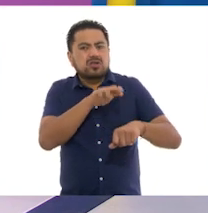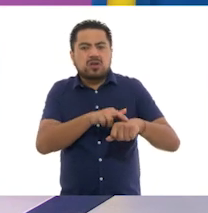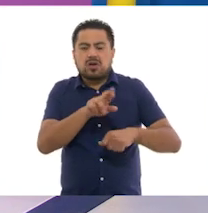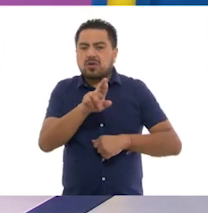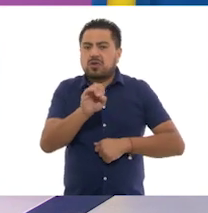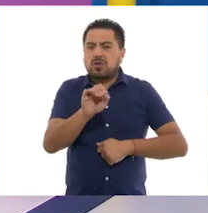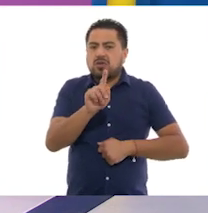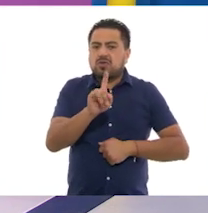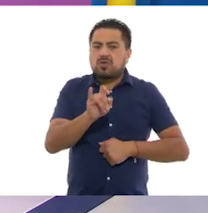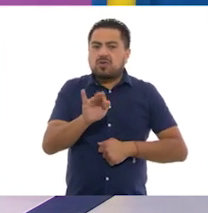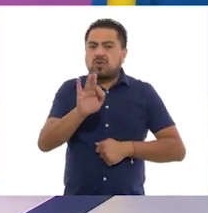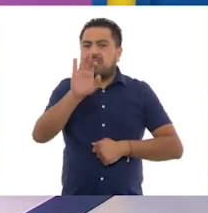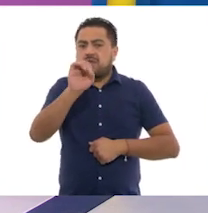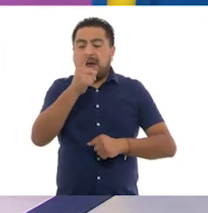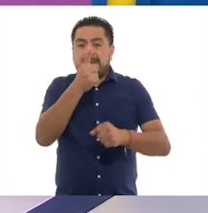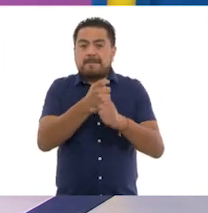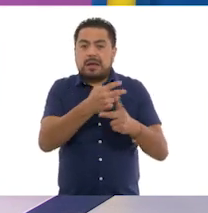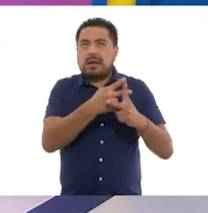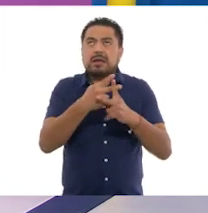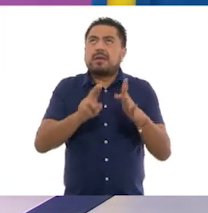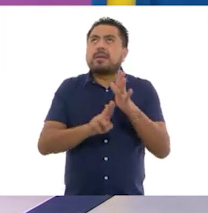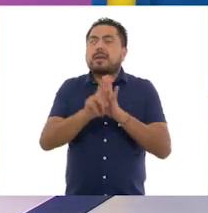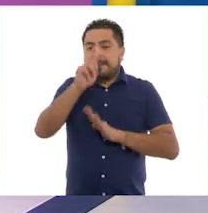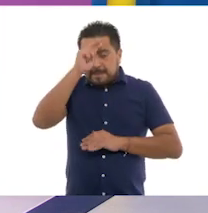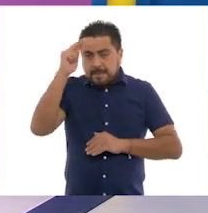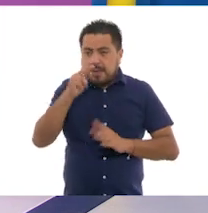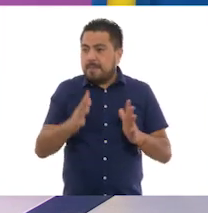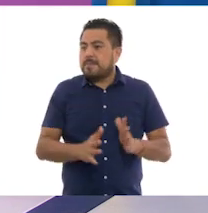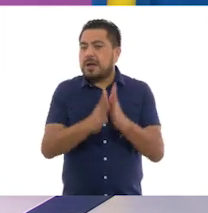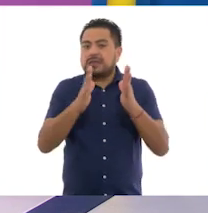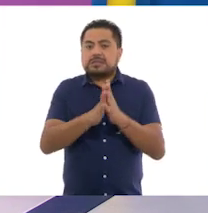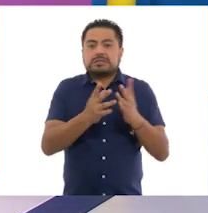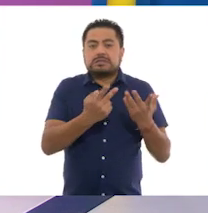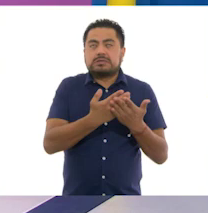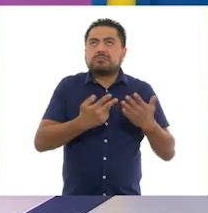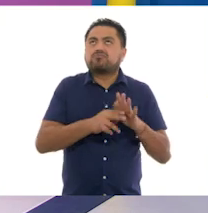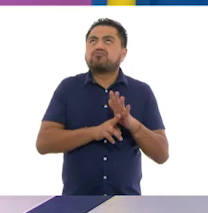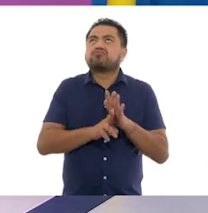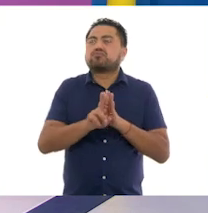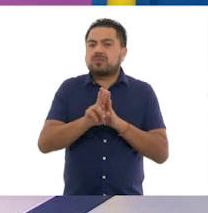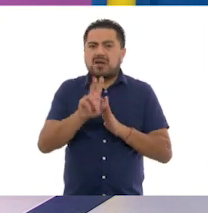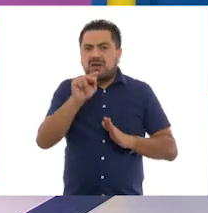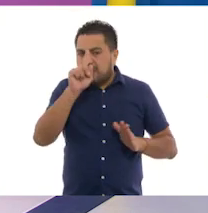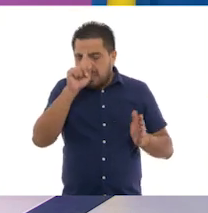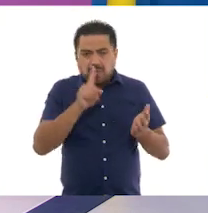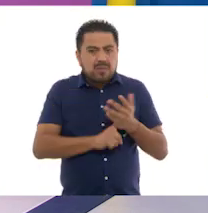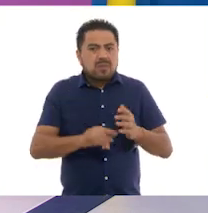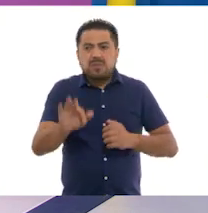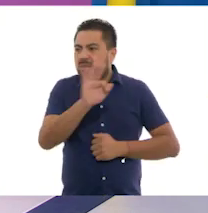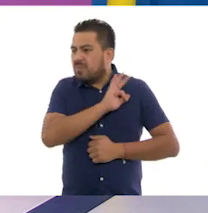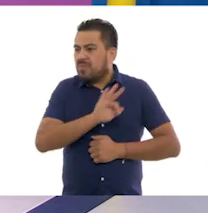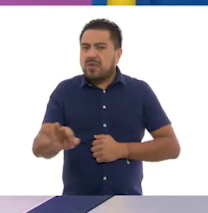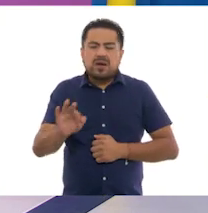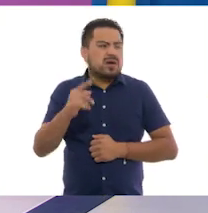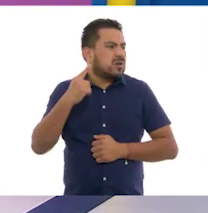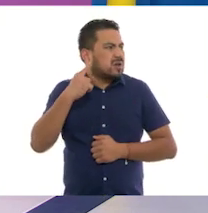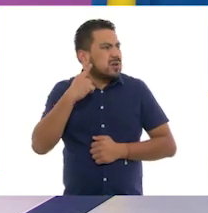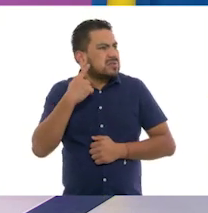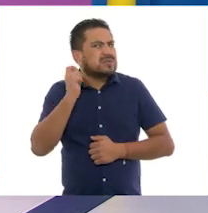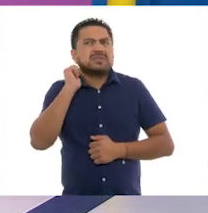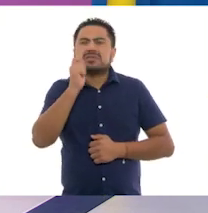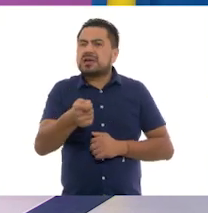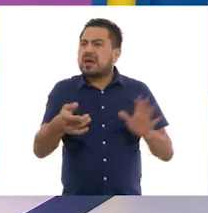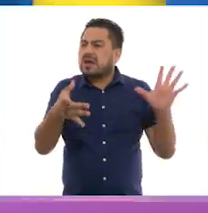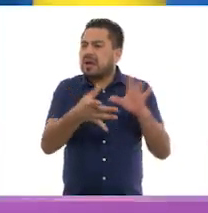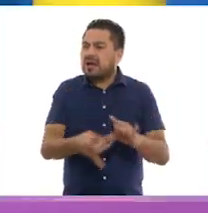Neri Vela, el primer astronauta mexicano en participar en una misión espacial. ¡No lo puedo creer! ¿Escucharon lo que